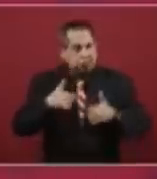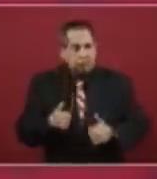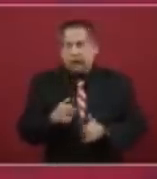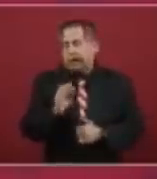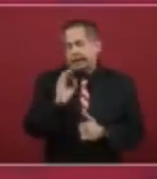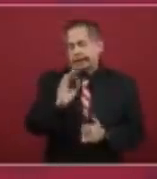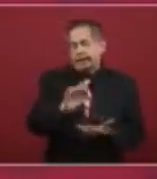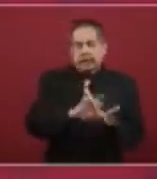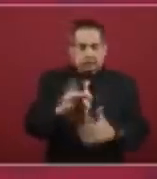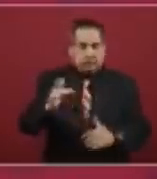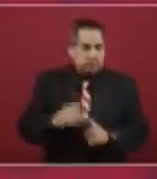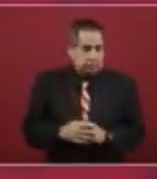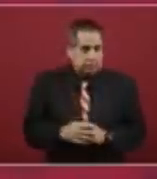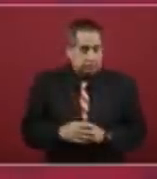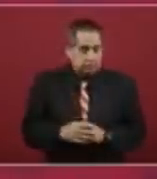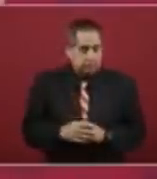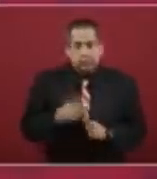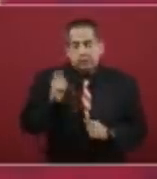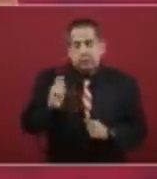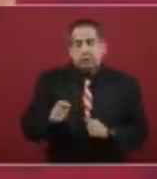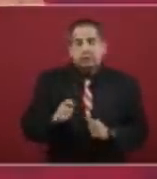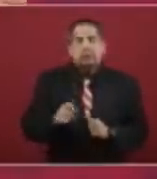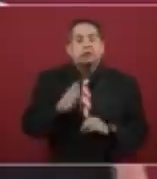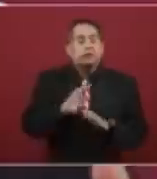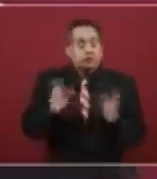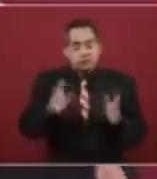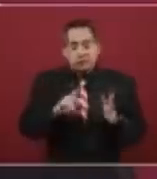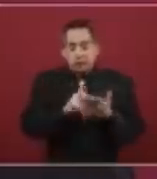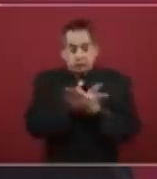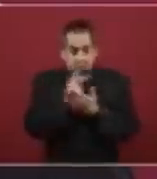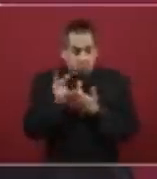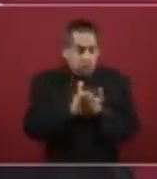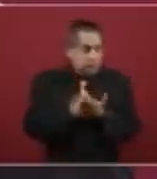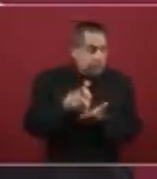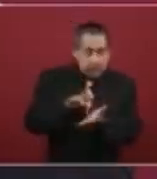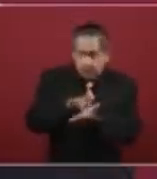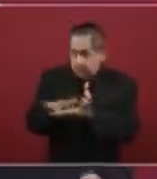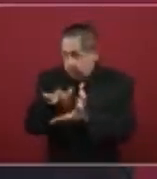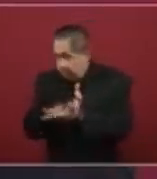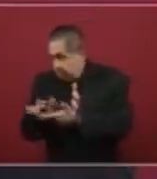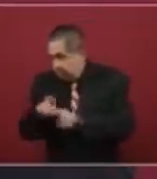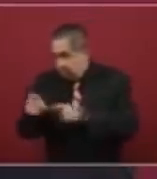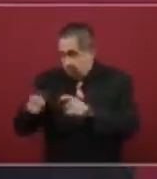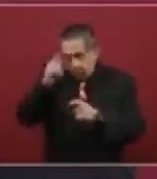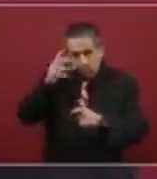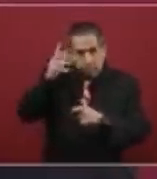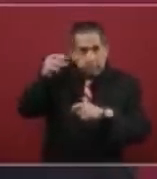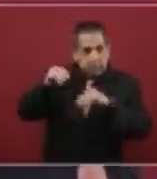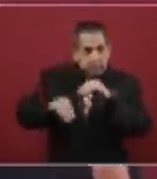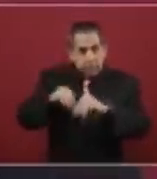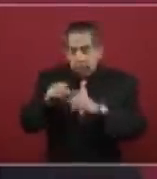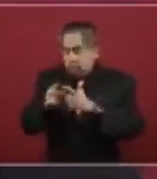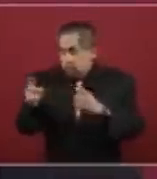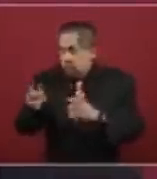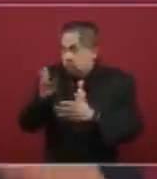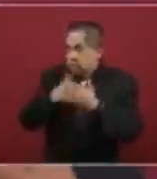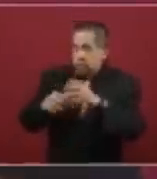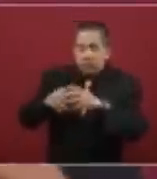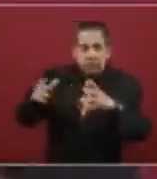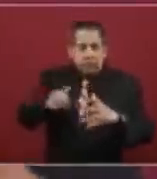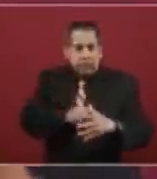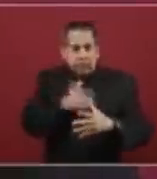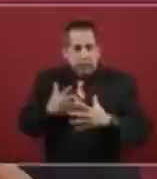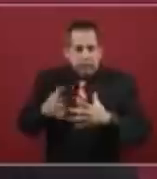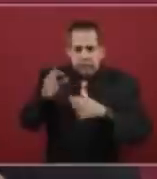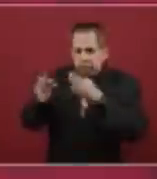Esto va acompañado de que ya se están aplicando programas de desarrollo, programas de bienestar, pero sobre